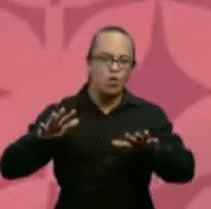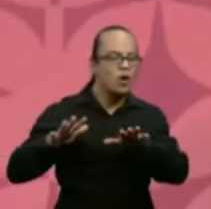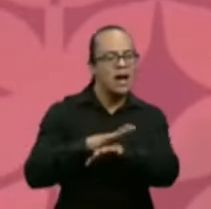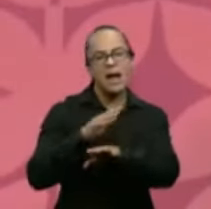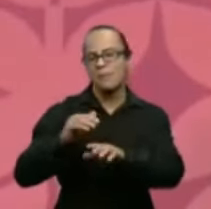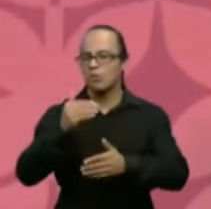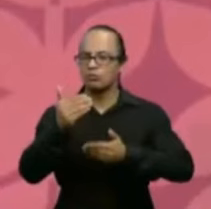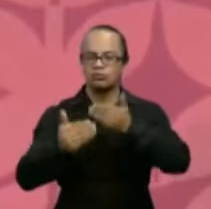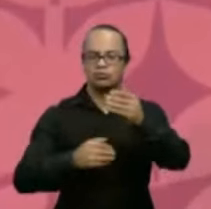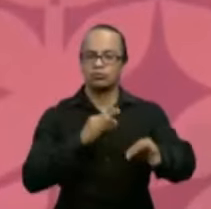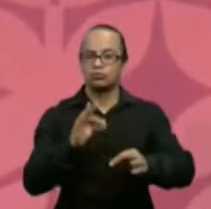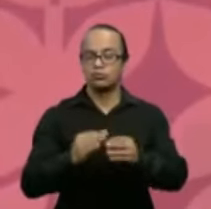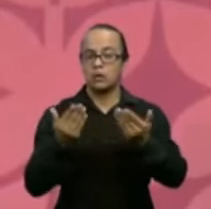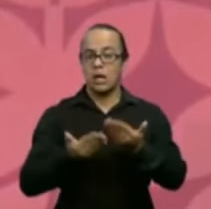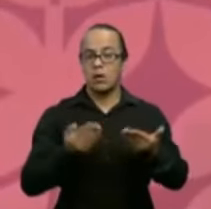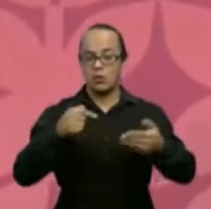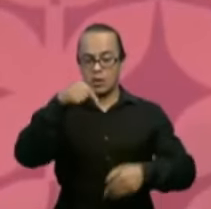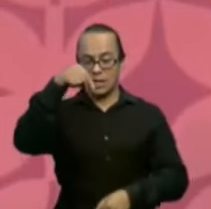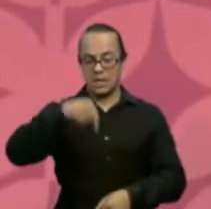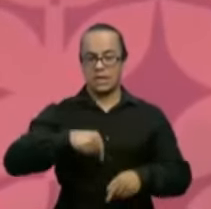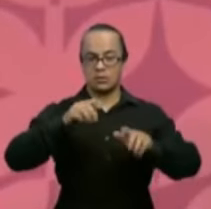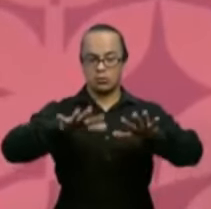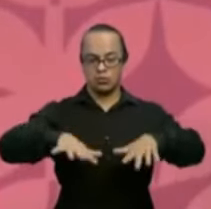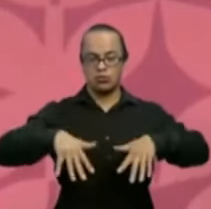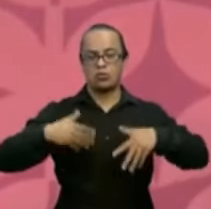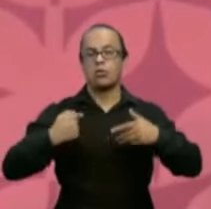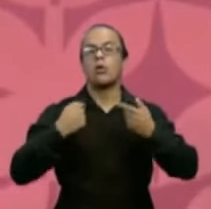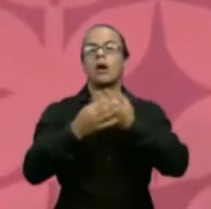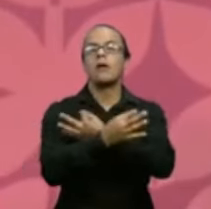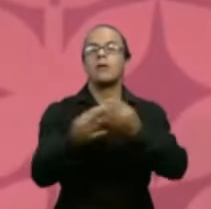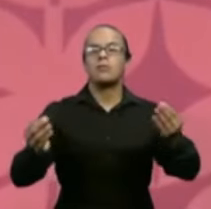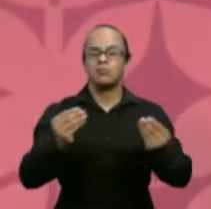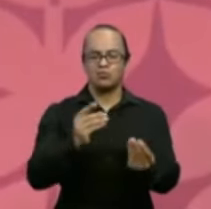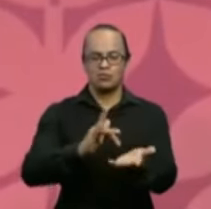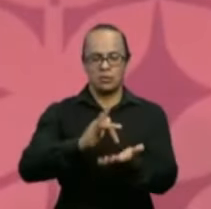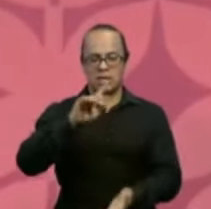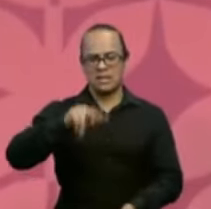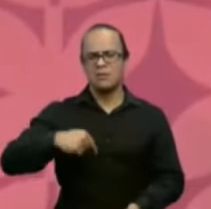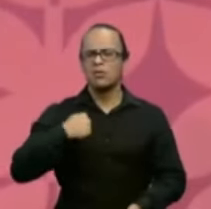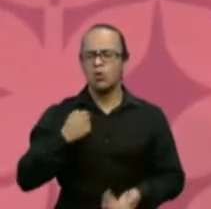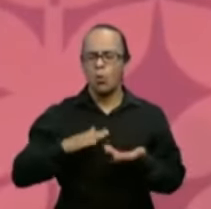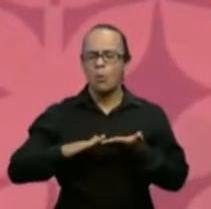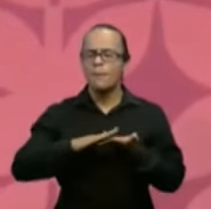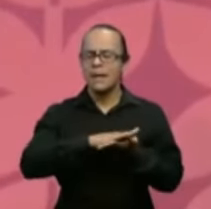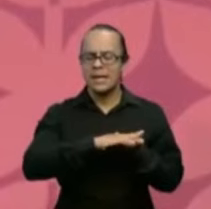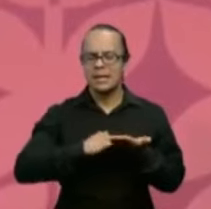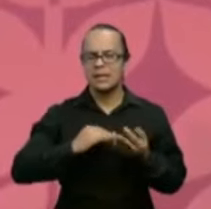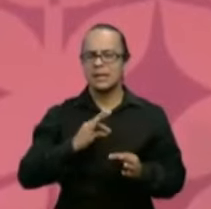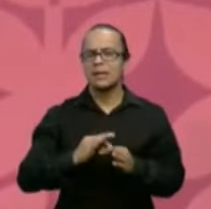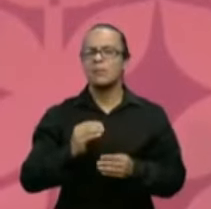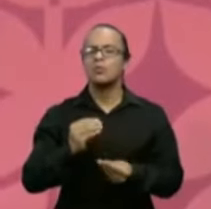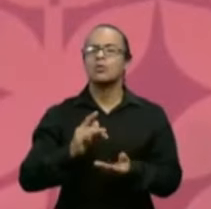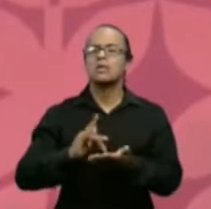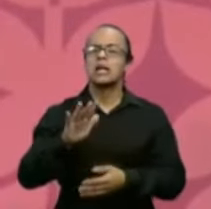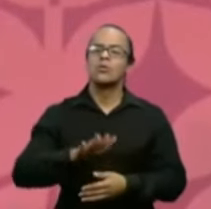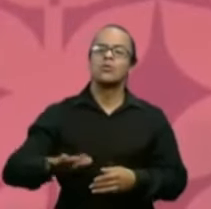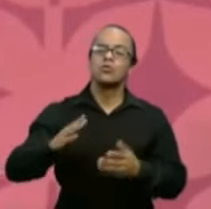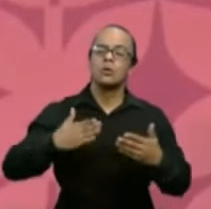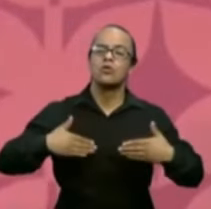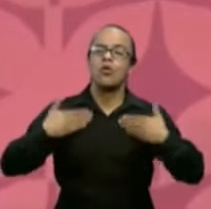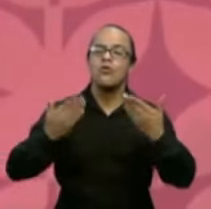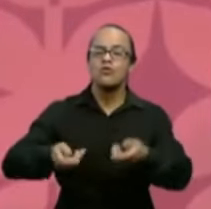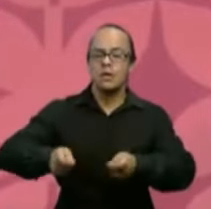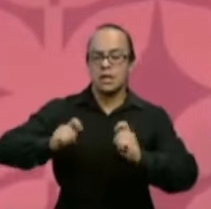este mismo recinto vengo a agradecerles con humildad haber confiado en mí para encabezar